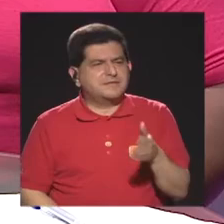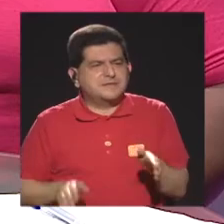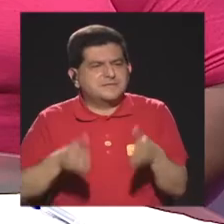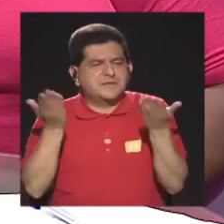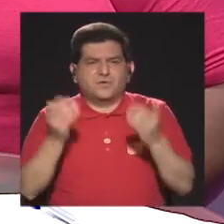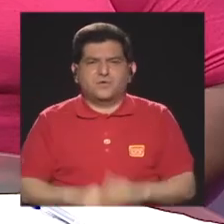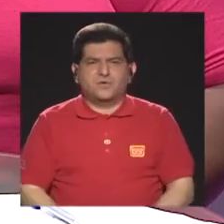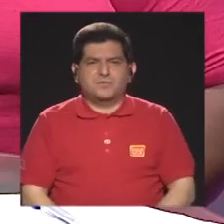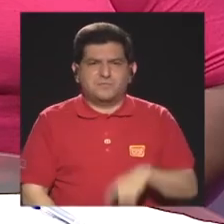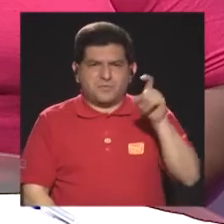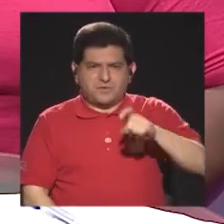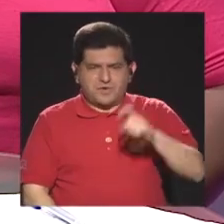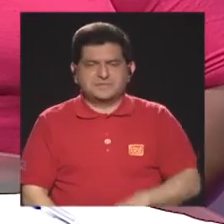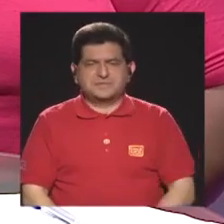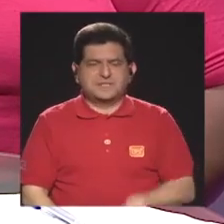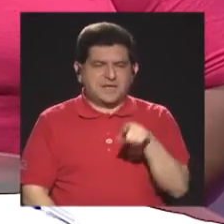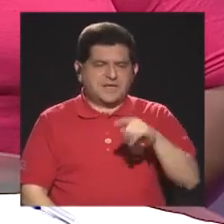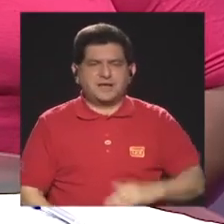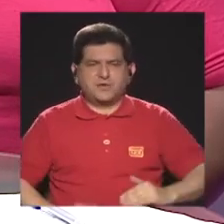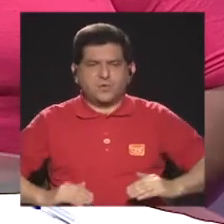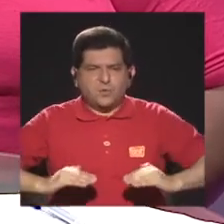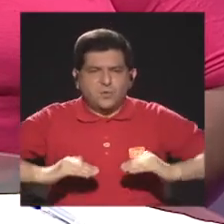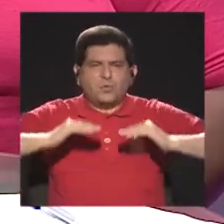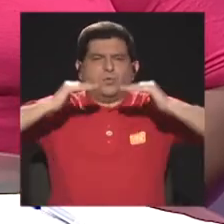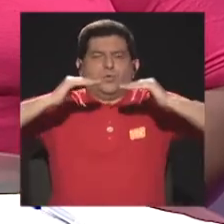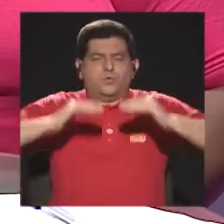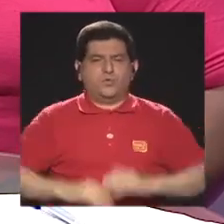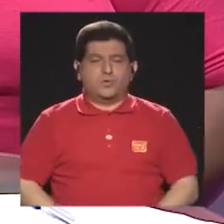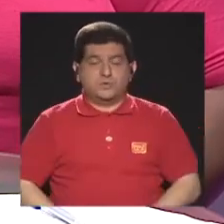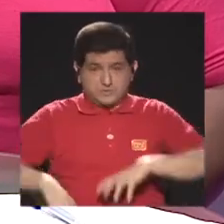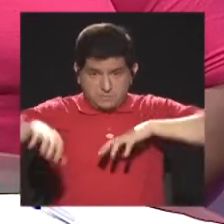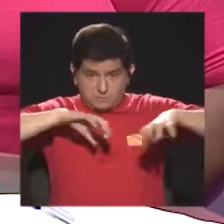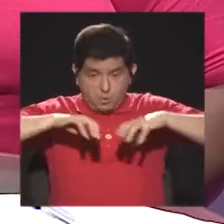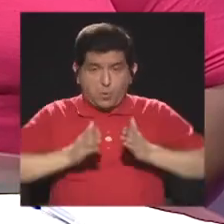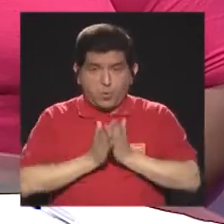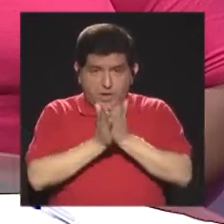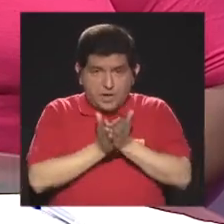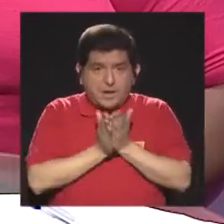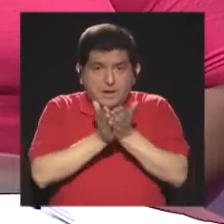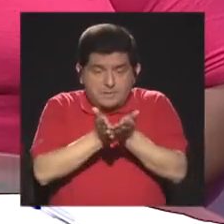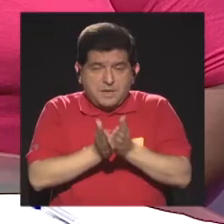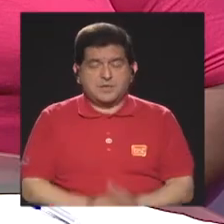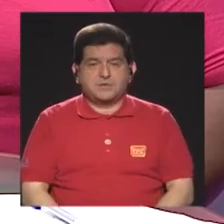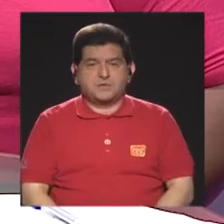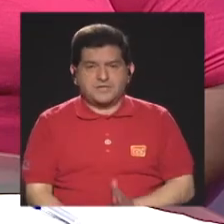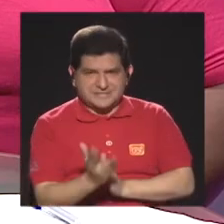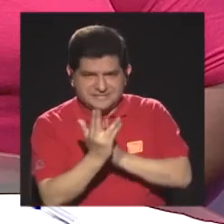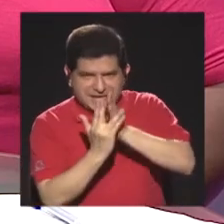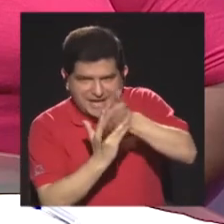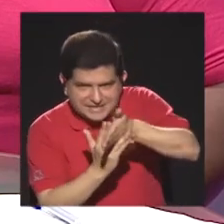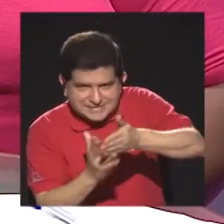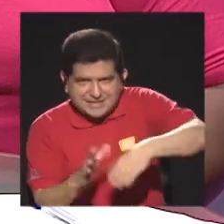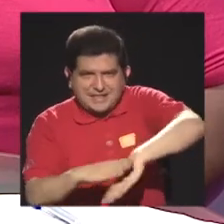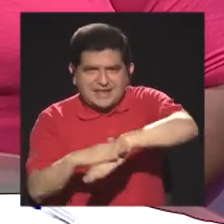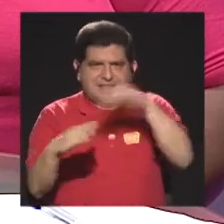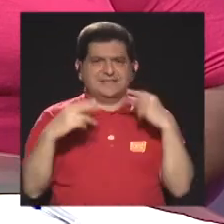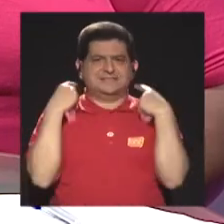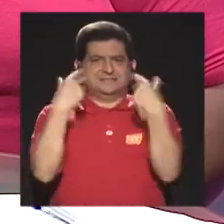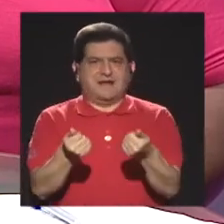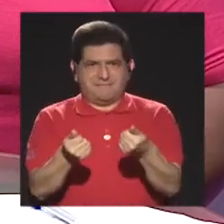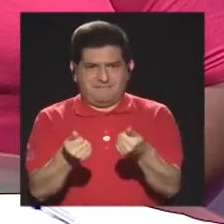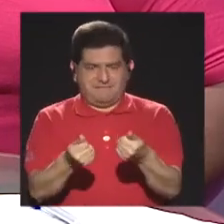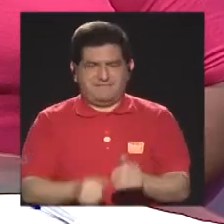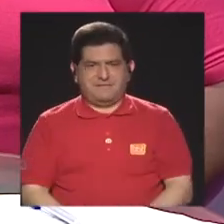hay que subir la paleta. Entonces, a veces cuando el barco se mueve, es como decir, entrar, poner y salir de una vez.